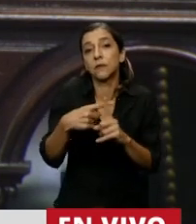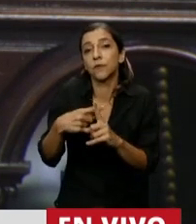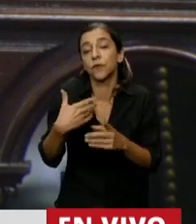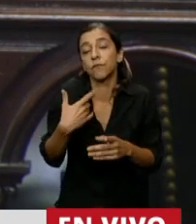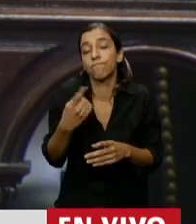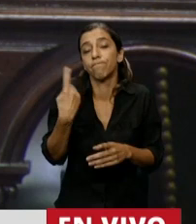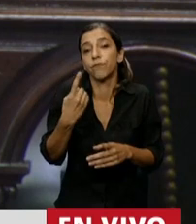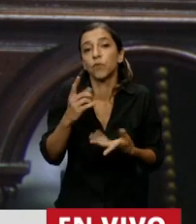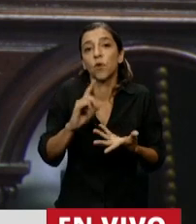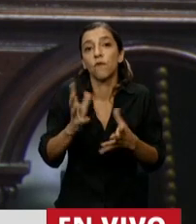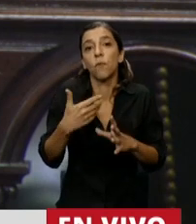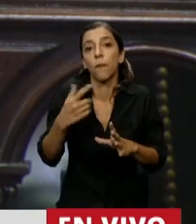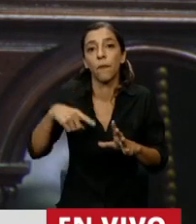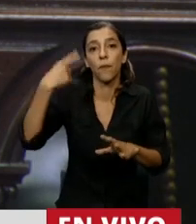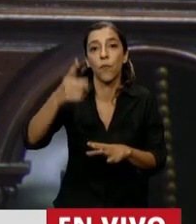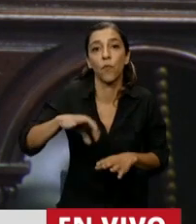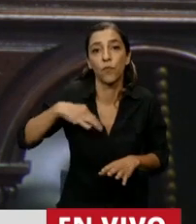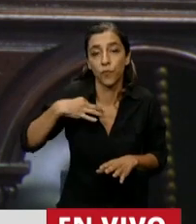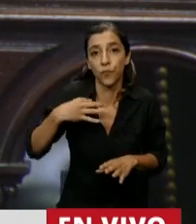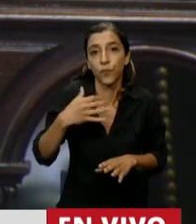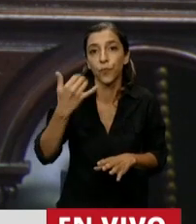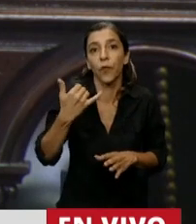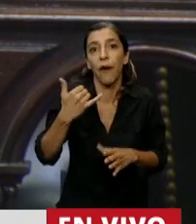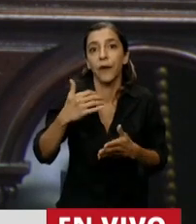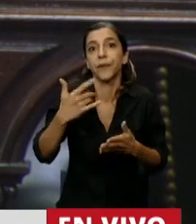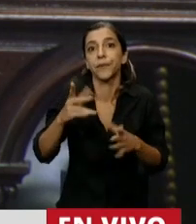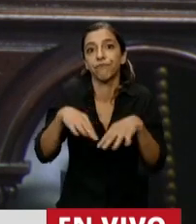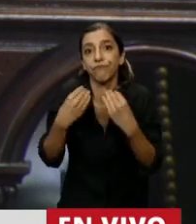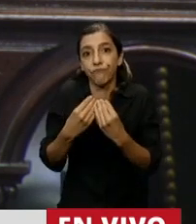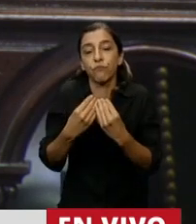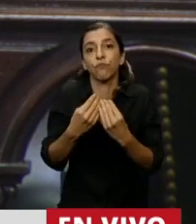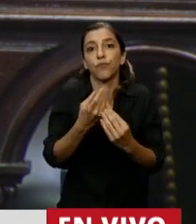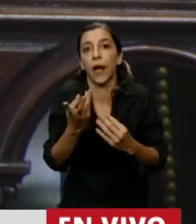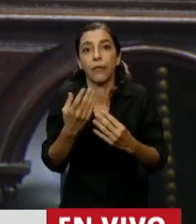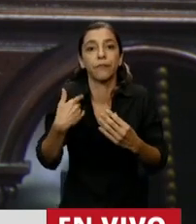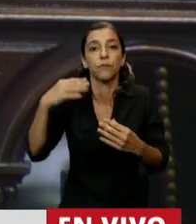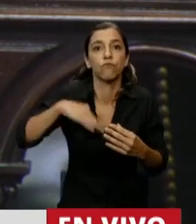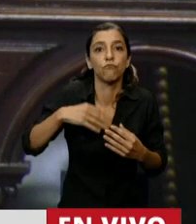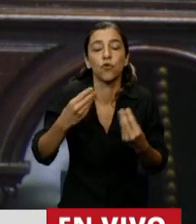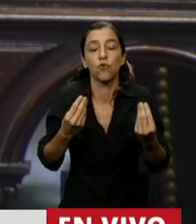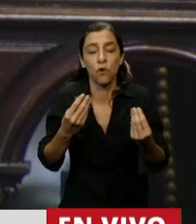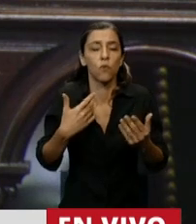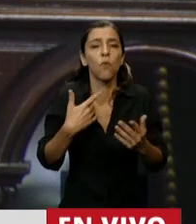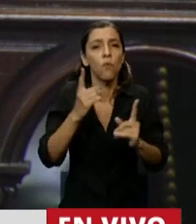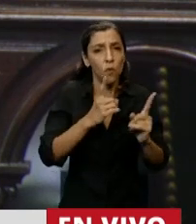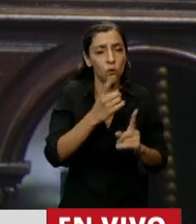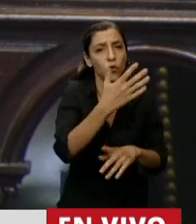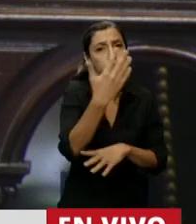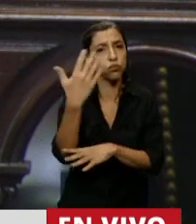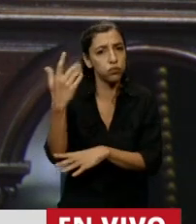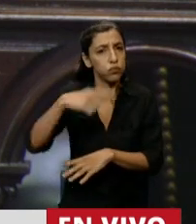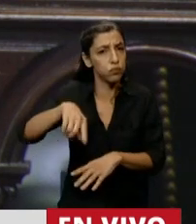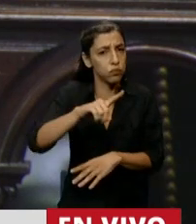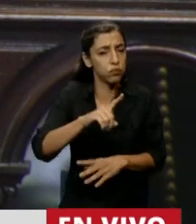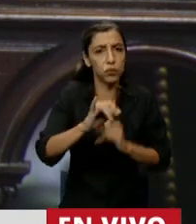los haberes jubilatorios. Y sobre eso creo que han habido brillantes discursos, algunos de una